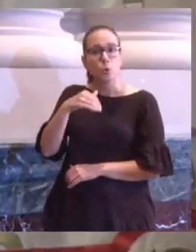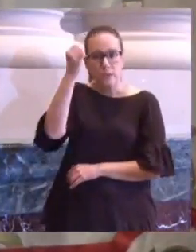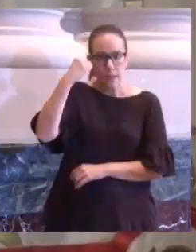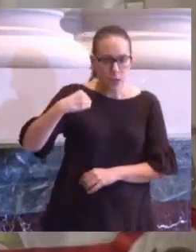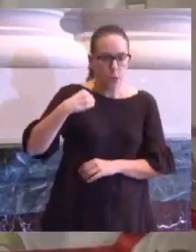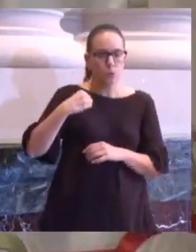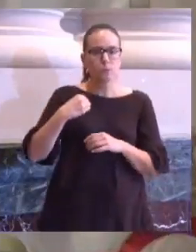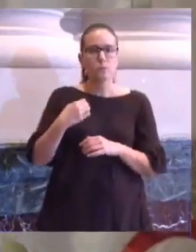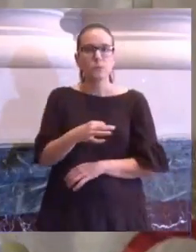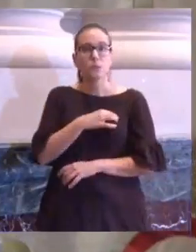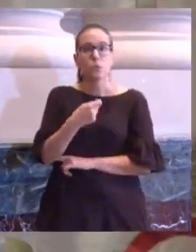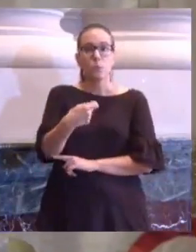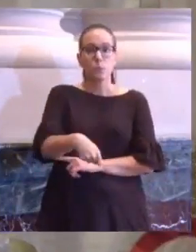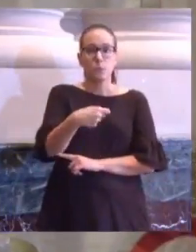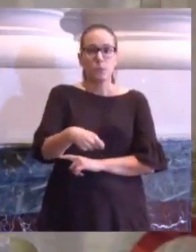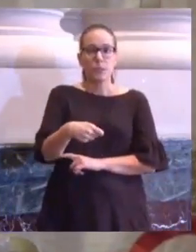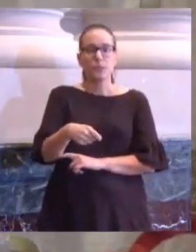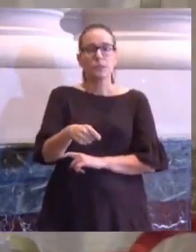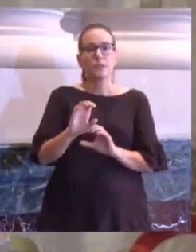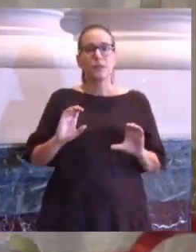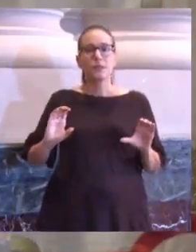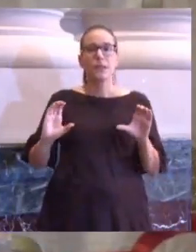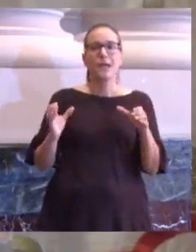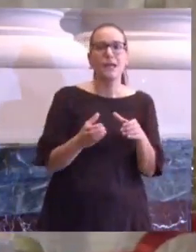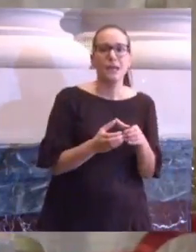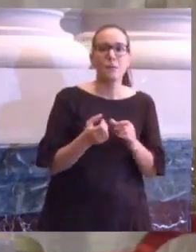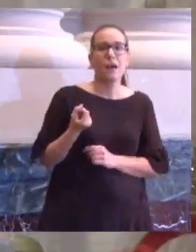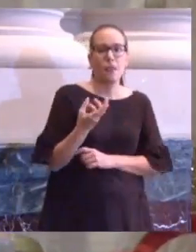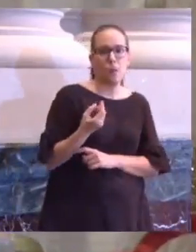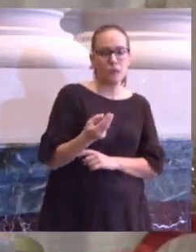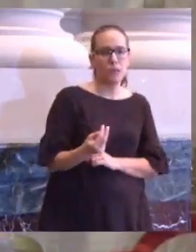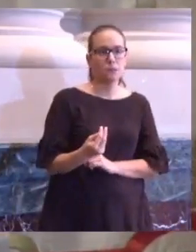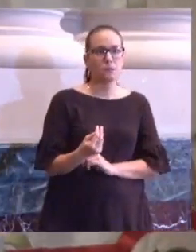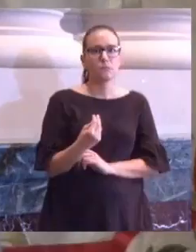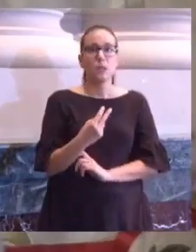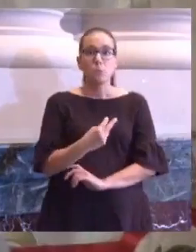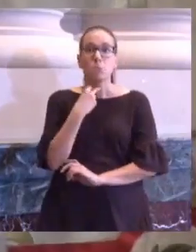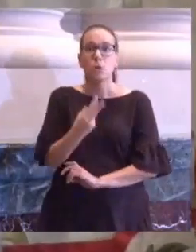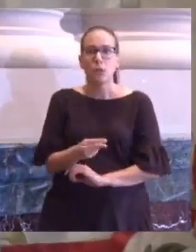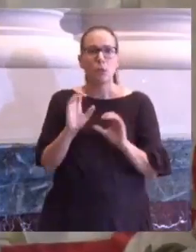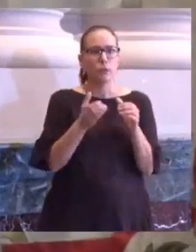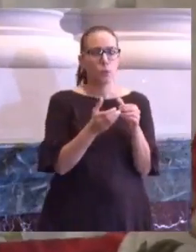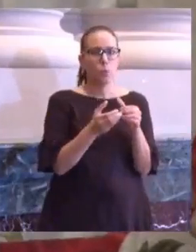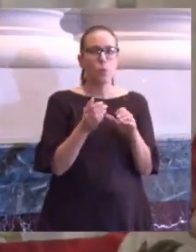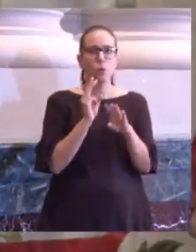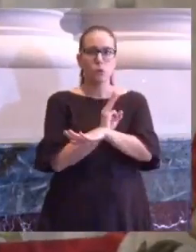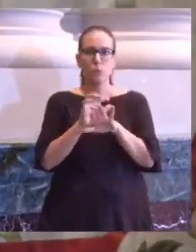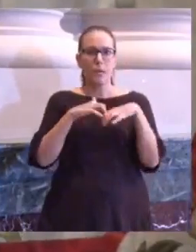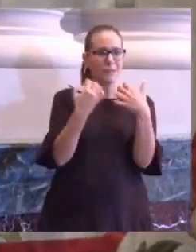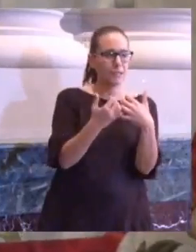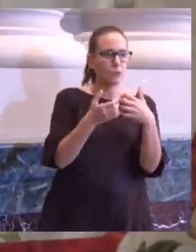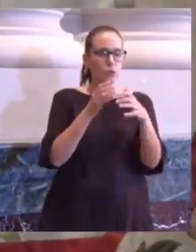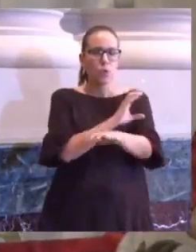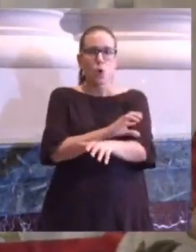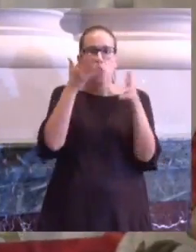Aragón, señor presidente de la Cámara de Cuentas, portavoces de los grupos parlamentarios, consejeros